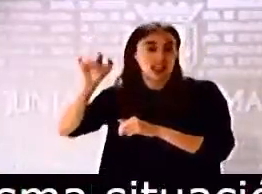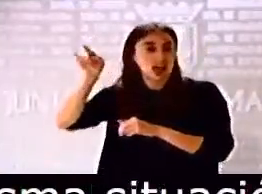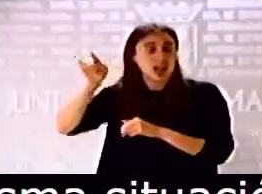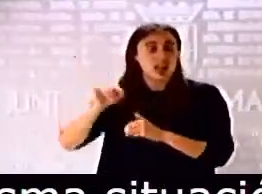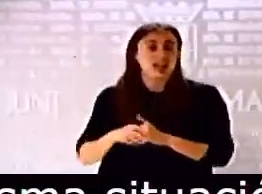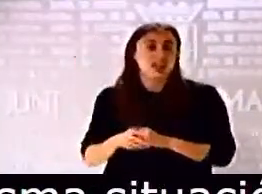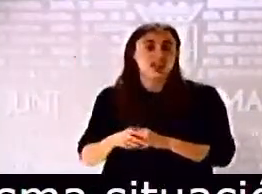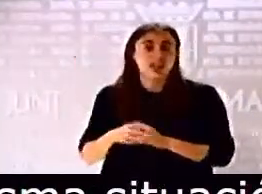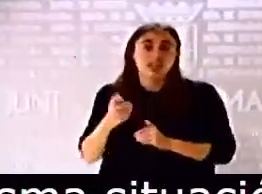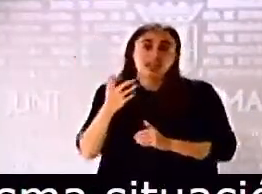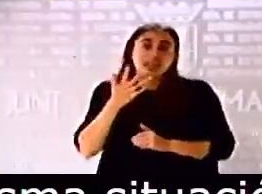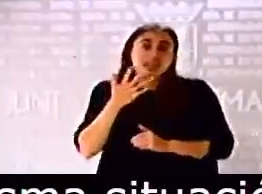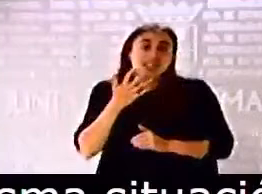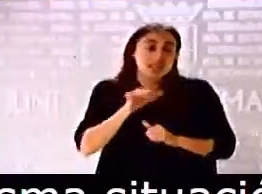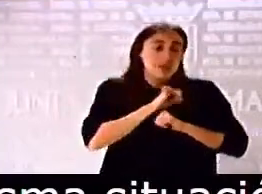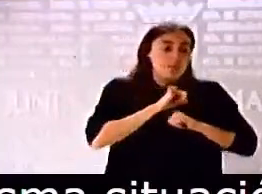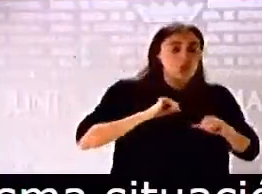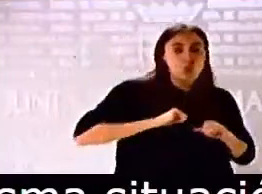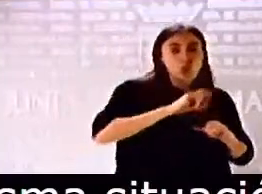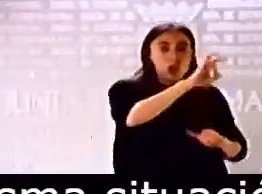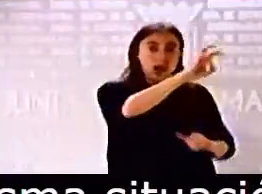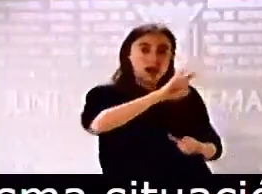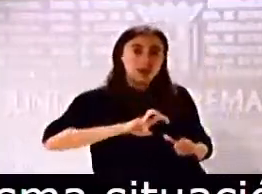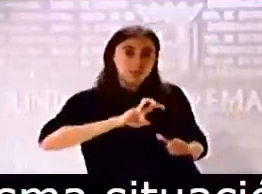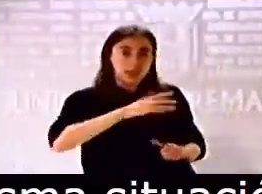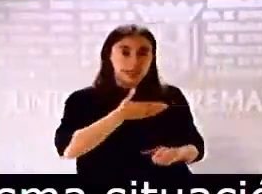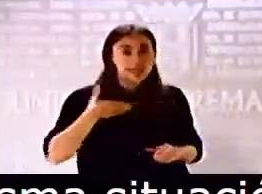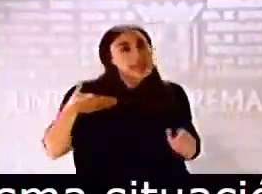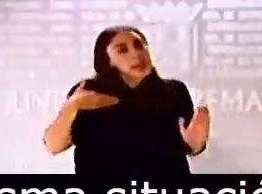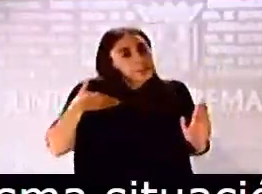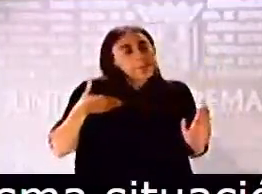Si quieren venir de Portugal, pueden venir de Portugal.